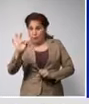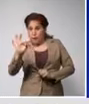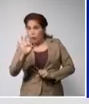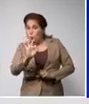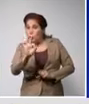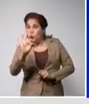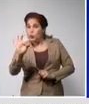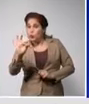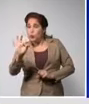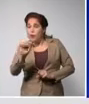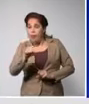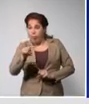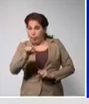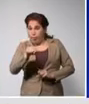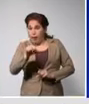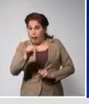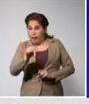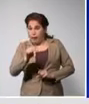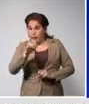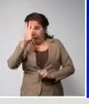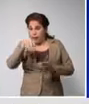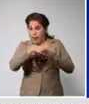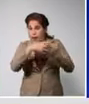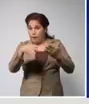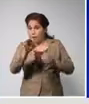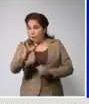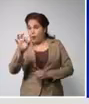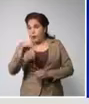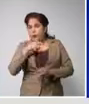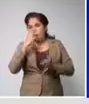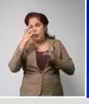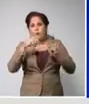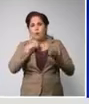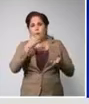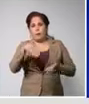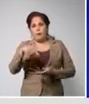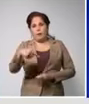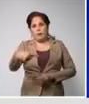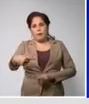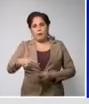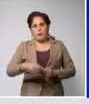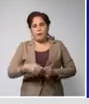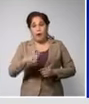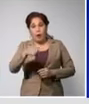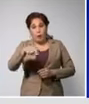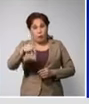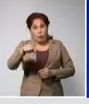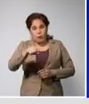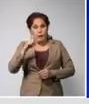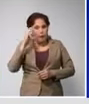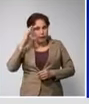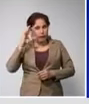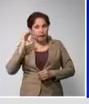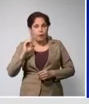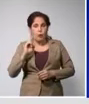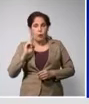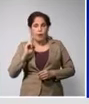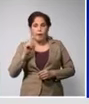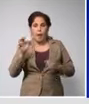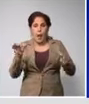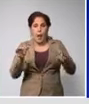bolitas, el reporte de fallecidos diarios, que ustedes ven que no tiene una